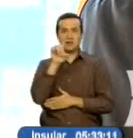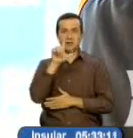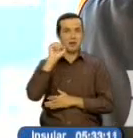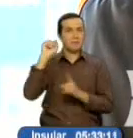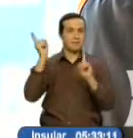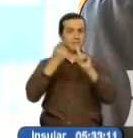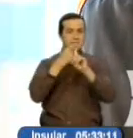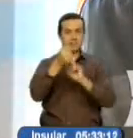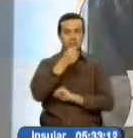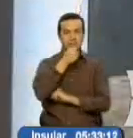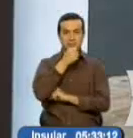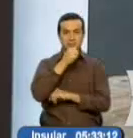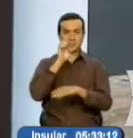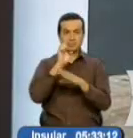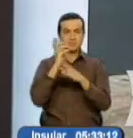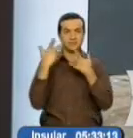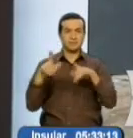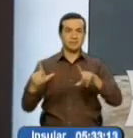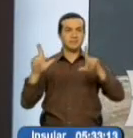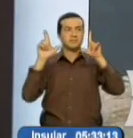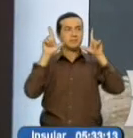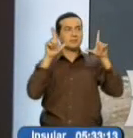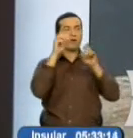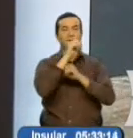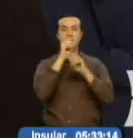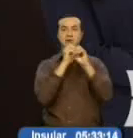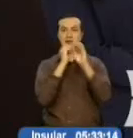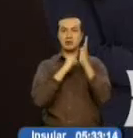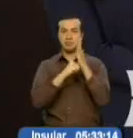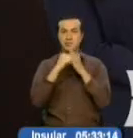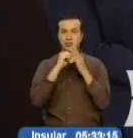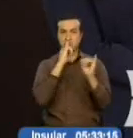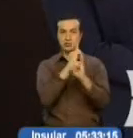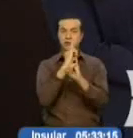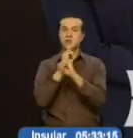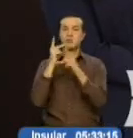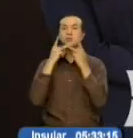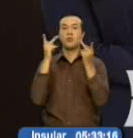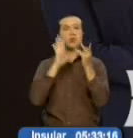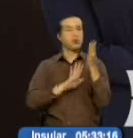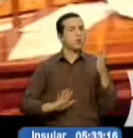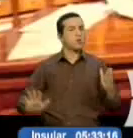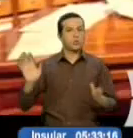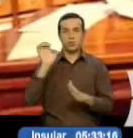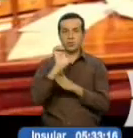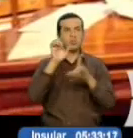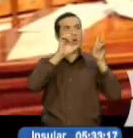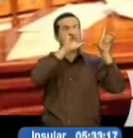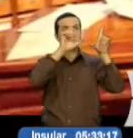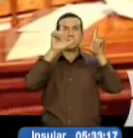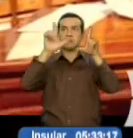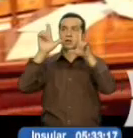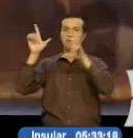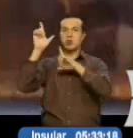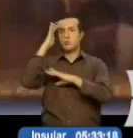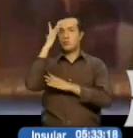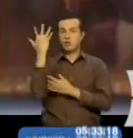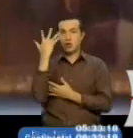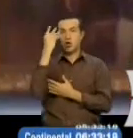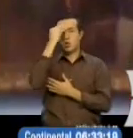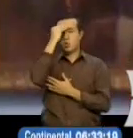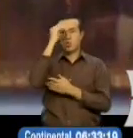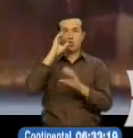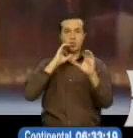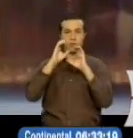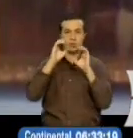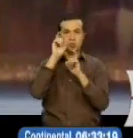primera periodista ecuatoriana, fue colocado en los despachos de los ministerios e instituciones públicas a nivel nacional. Esto como parte de la campaña